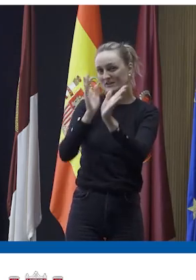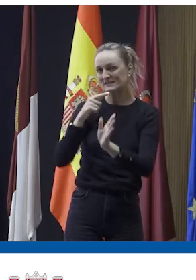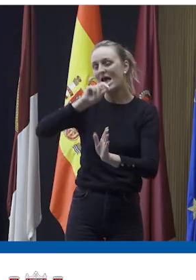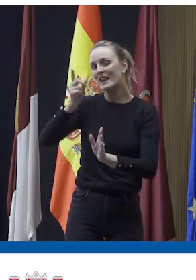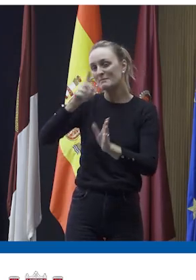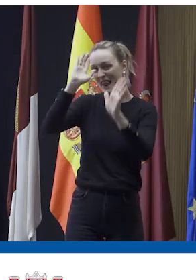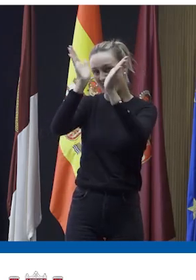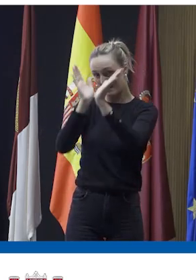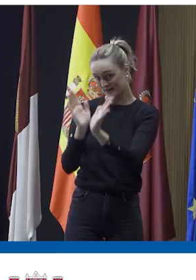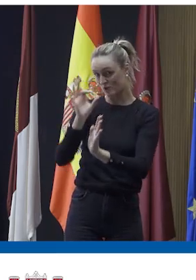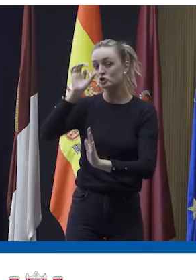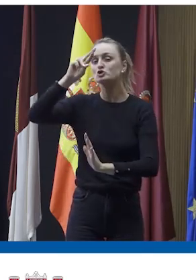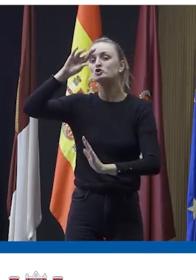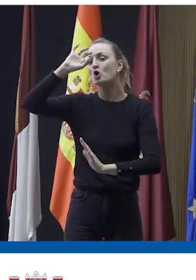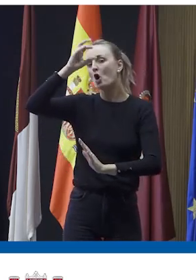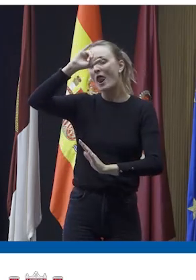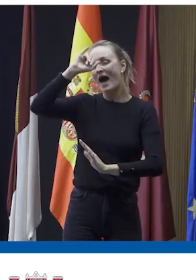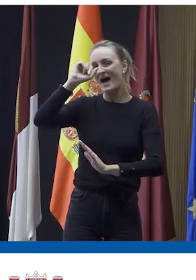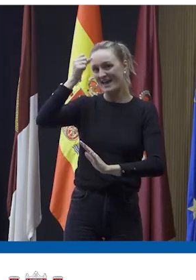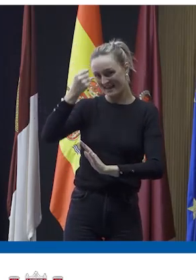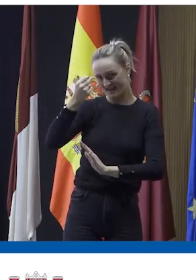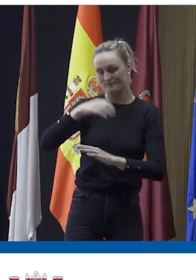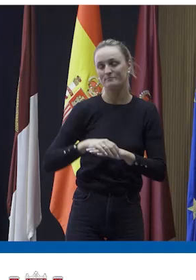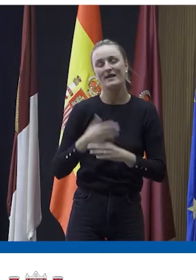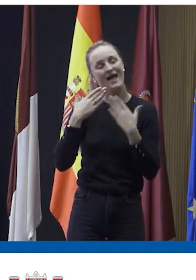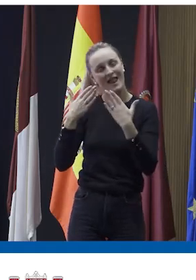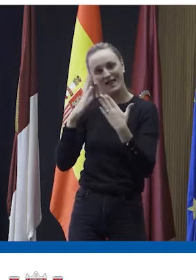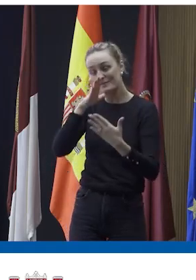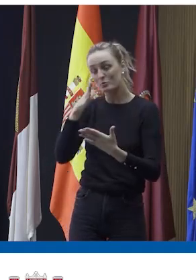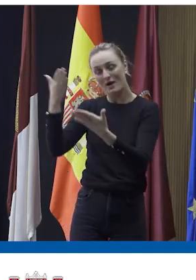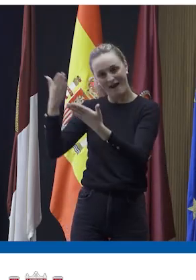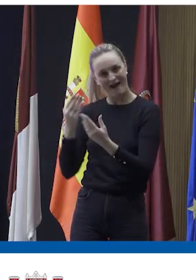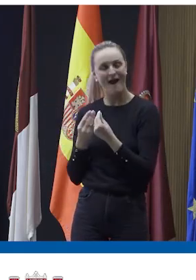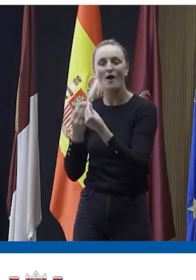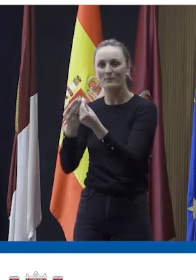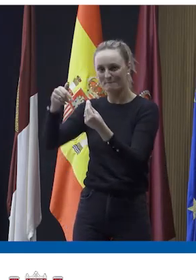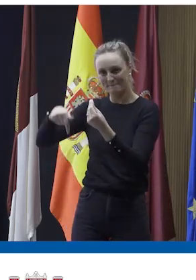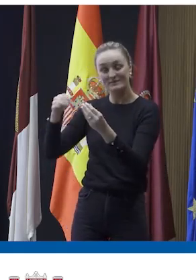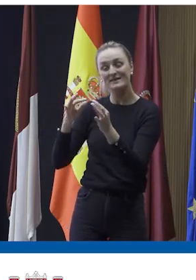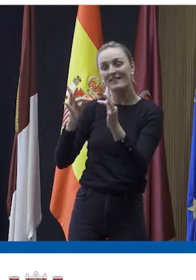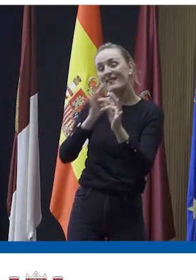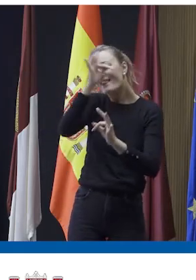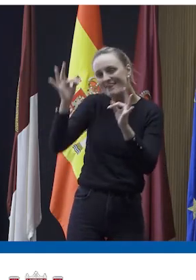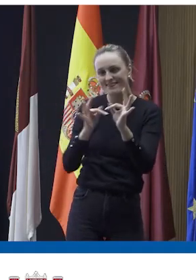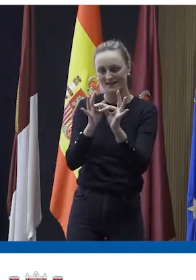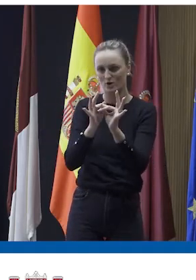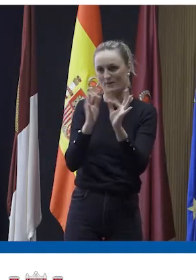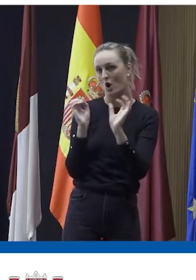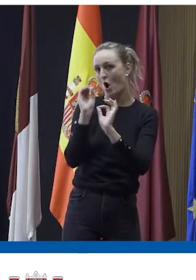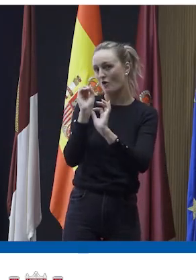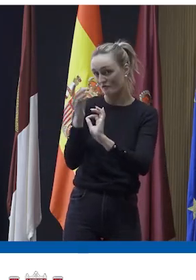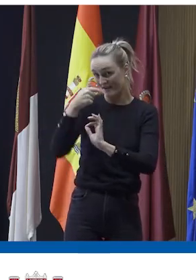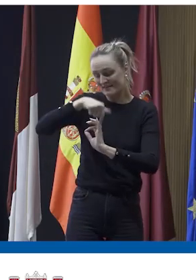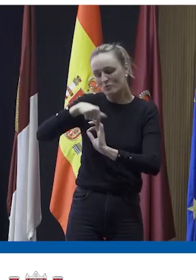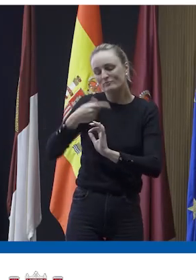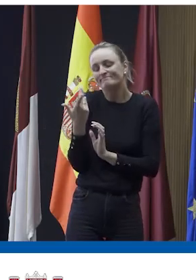rehabilitación, Soraya Ijazi Vega. Muchísimas gracias, Soraya, por acompañarnos en este ciclo de conferencias, por